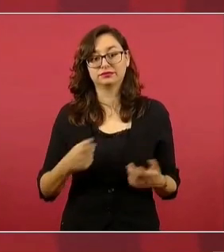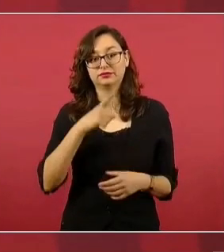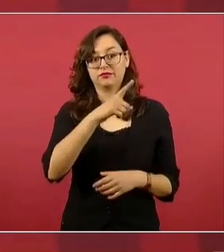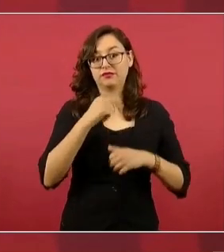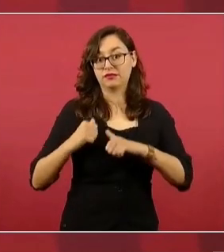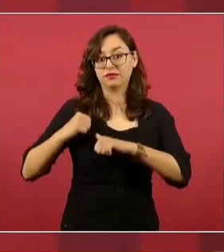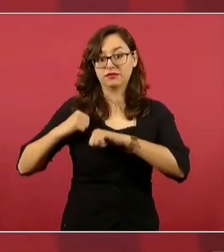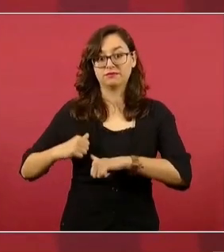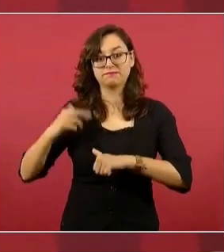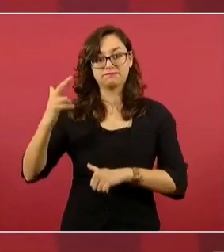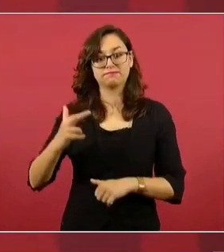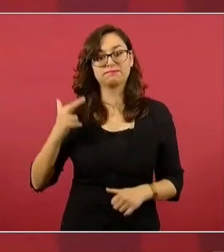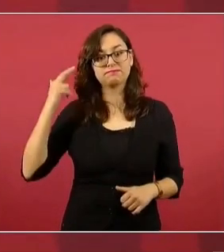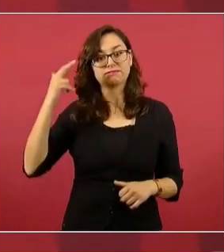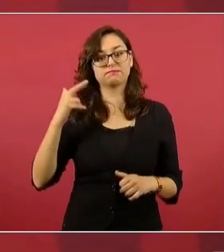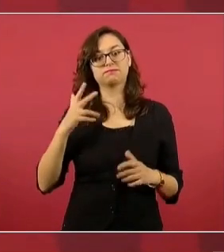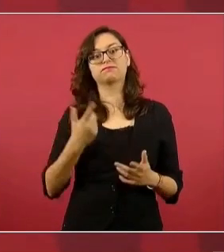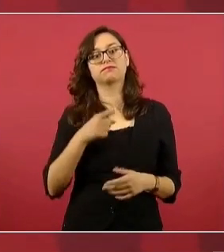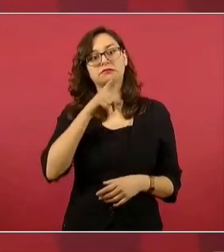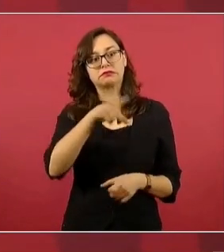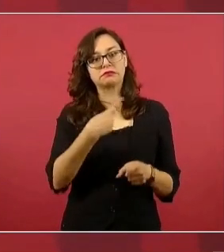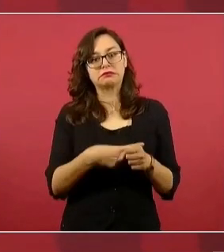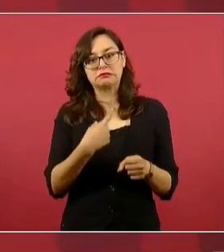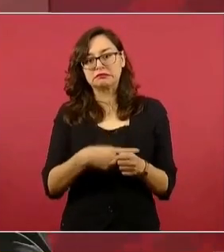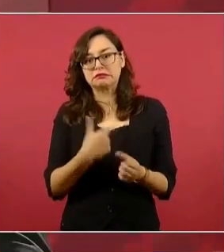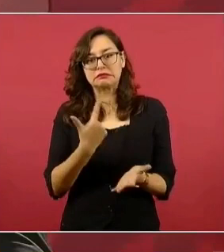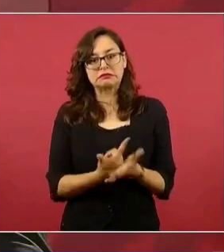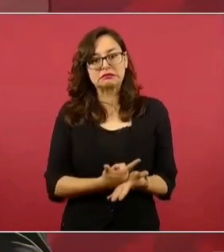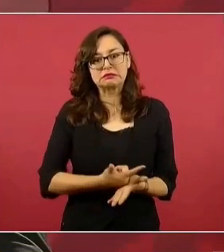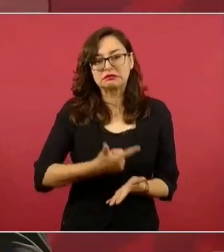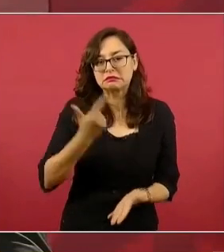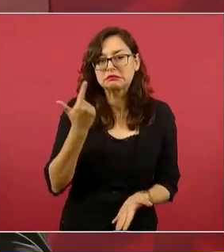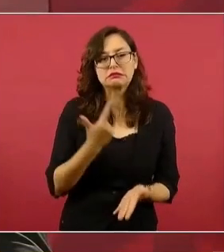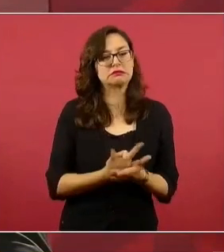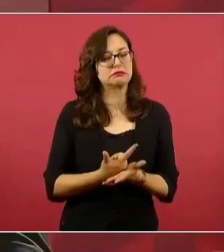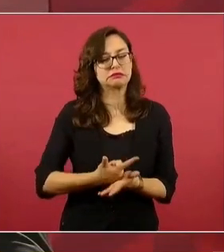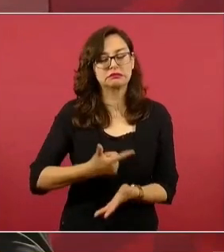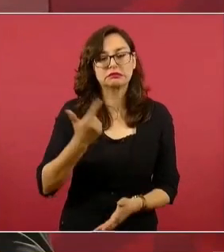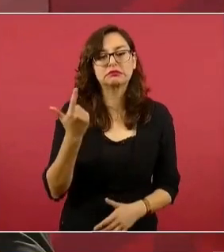grave, y van médicos de toda Rusia,